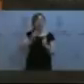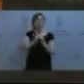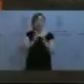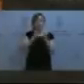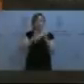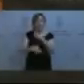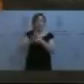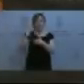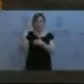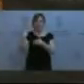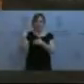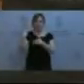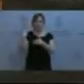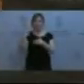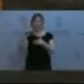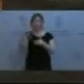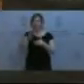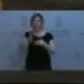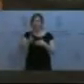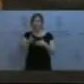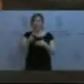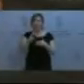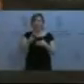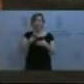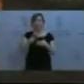pasado para conmemorar esos